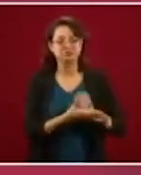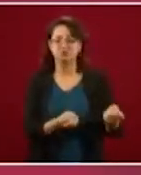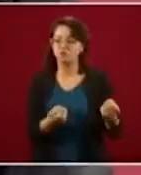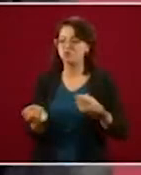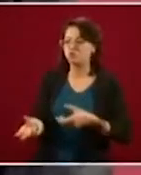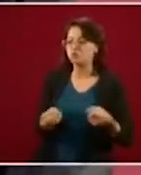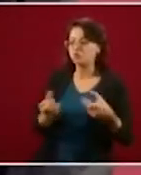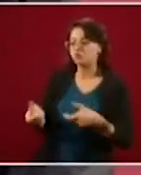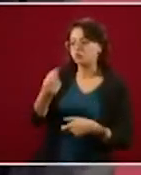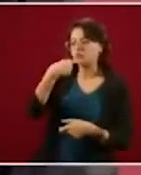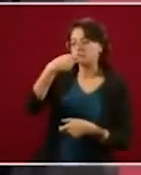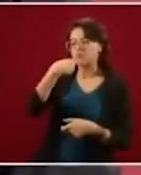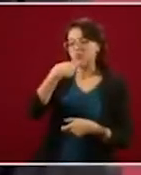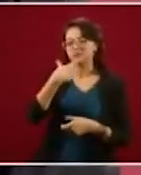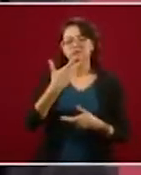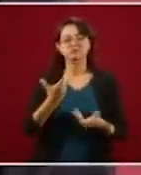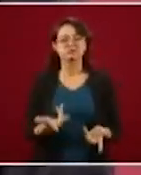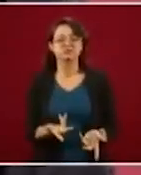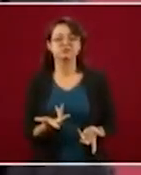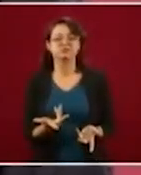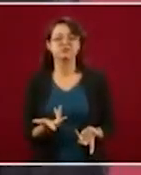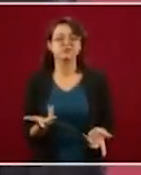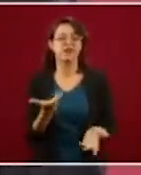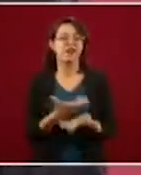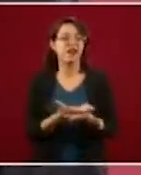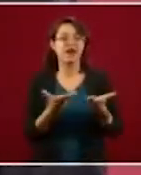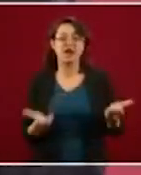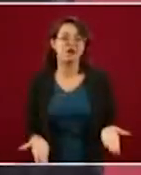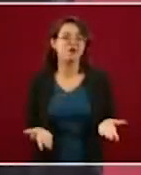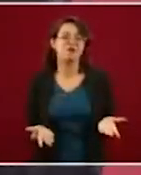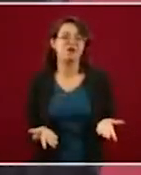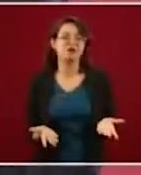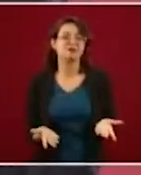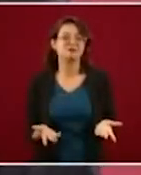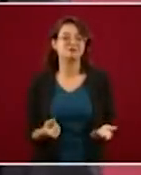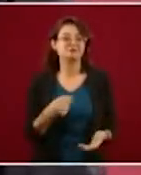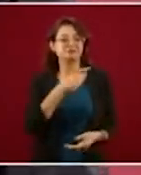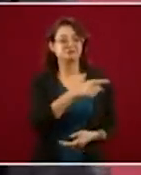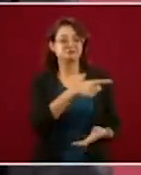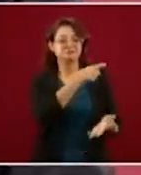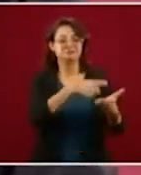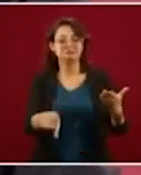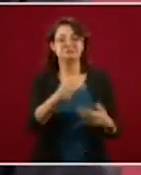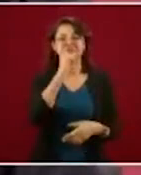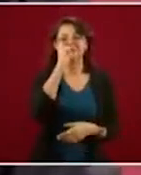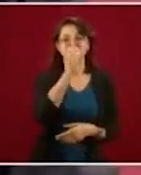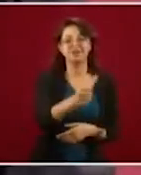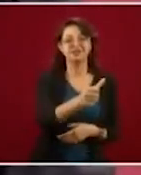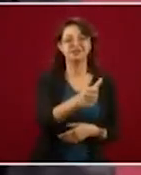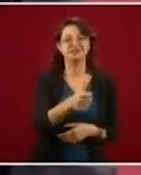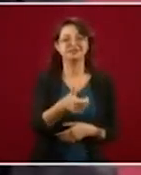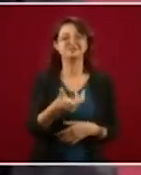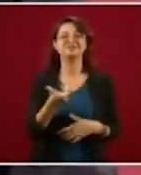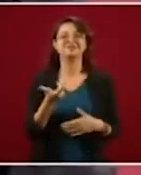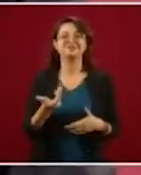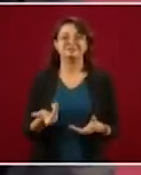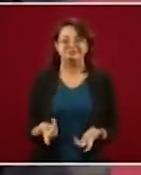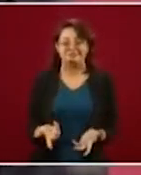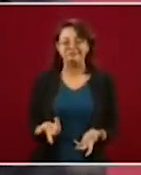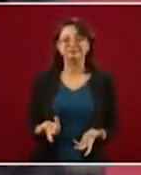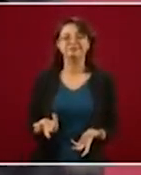abastecía, y resulta que no tiene los medicamentos y quieren